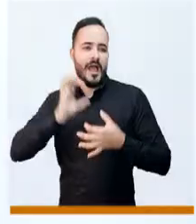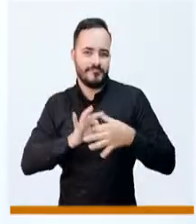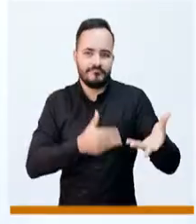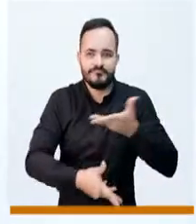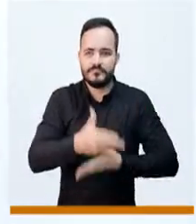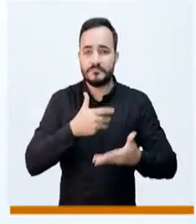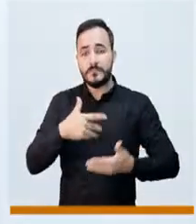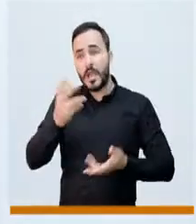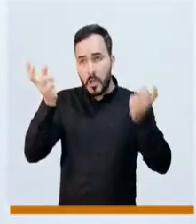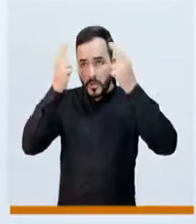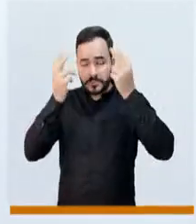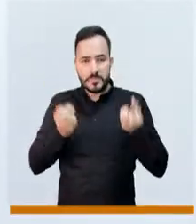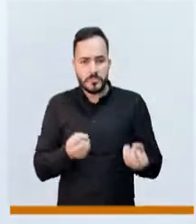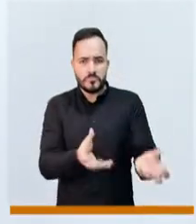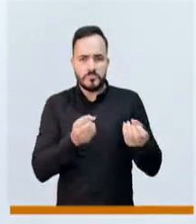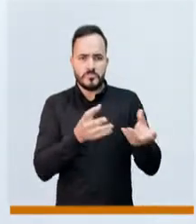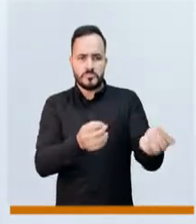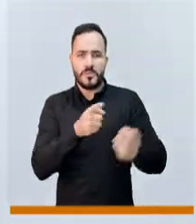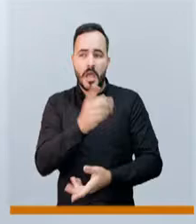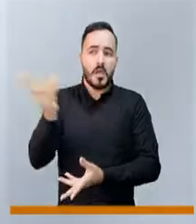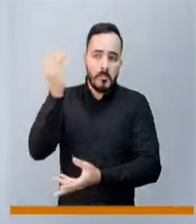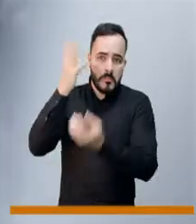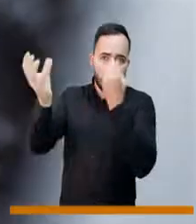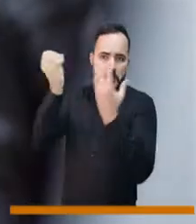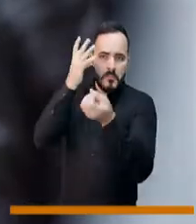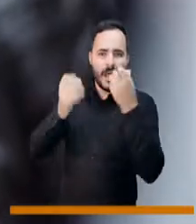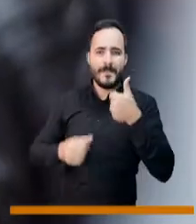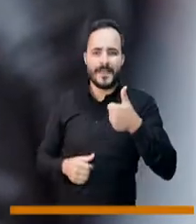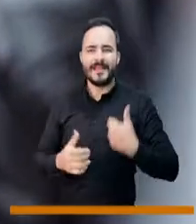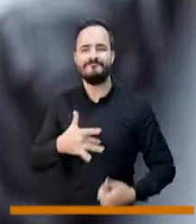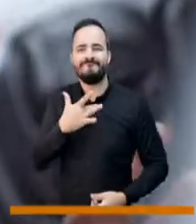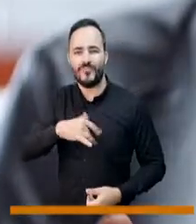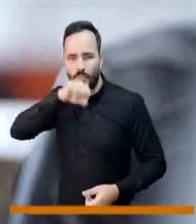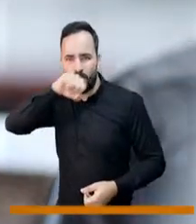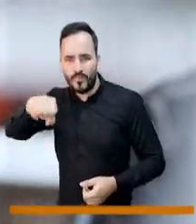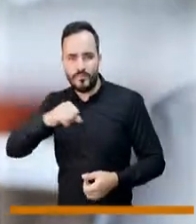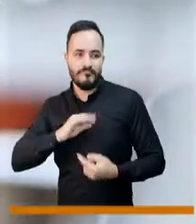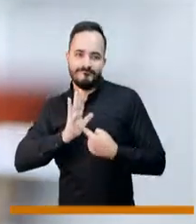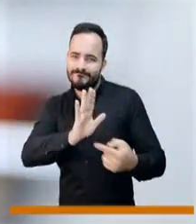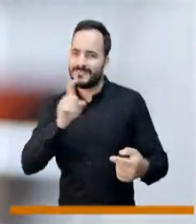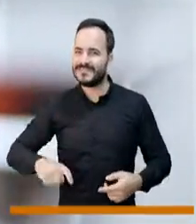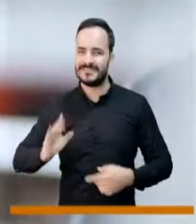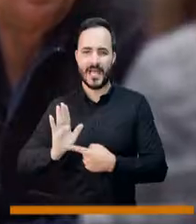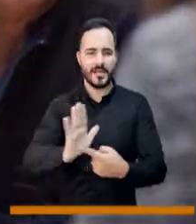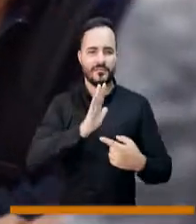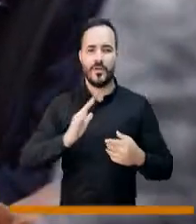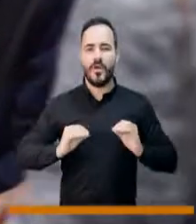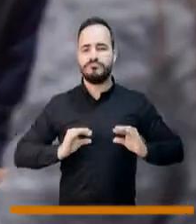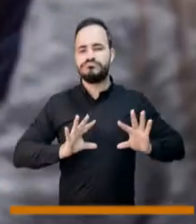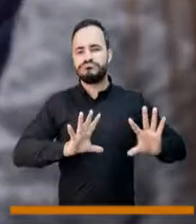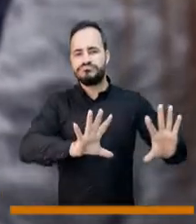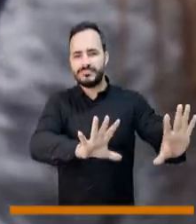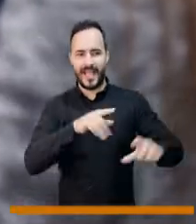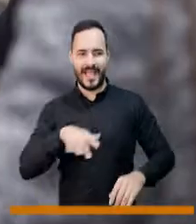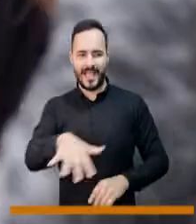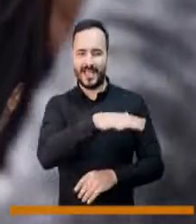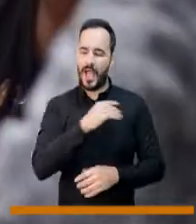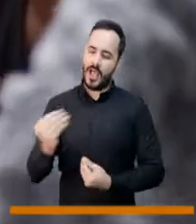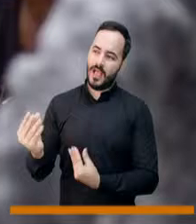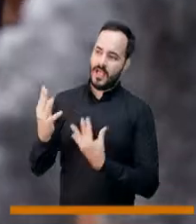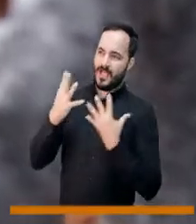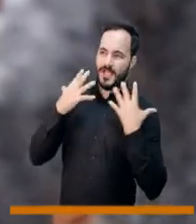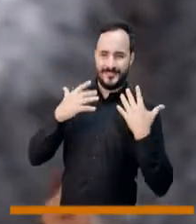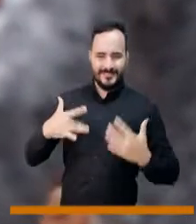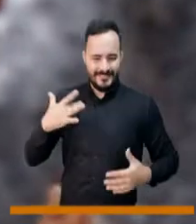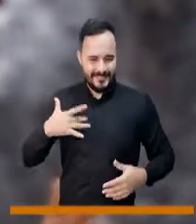El conocimiento se inyecta, pero esa vocación es la que nos tiene que identificar con la pasión, con la